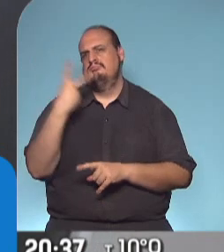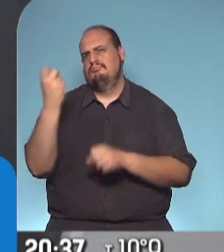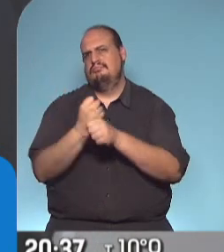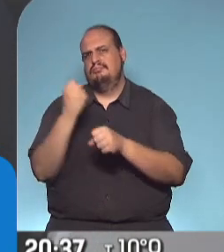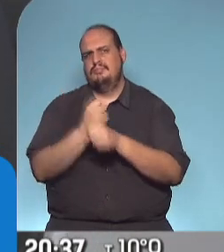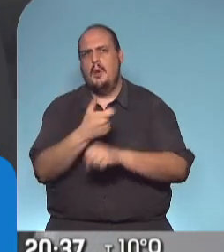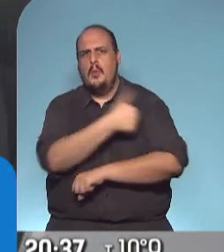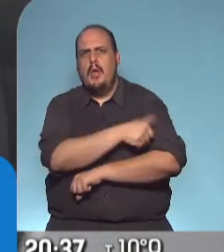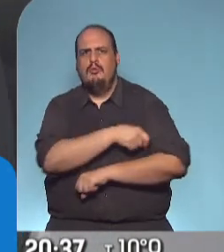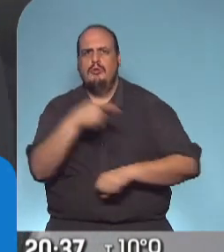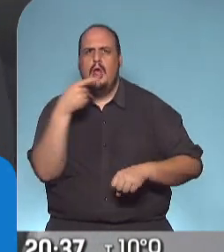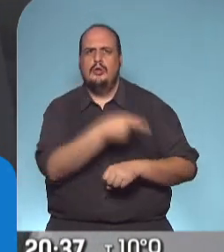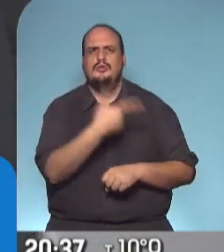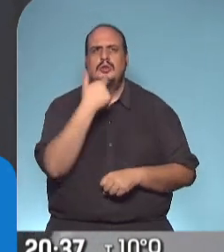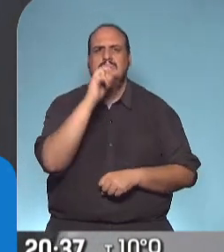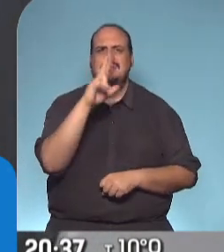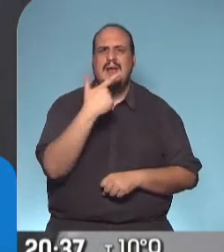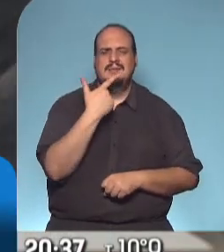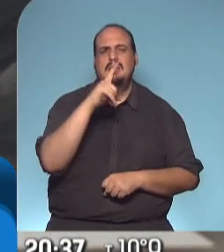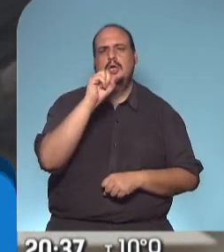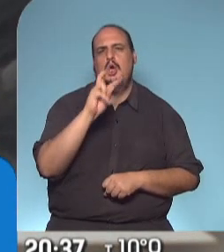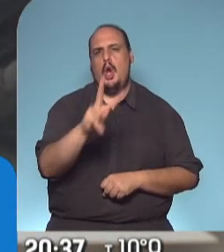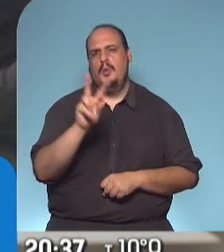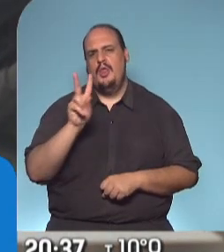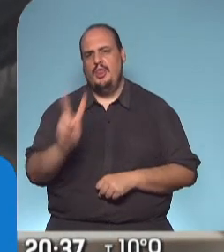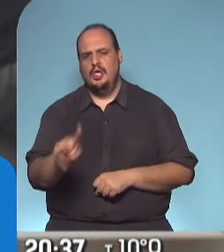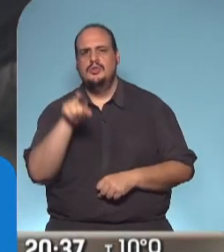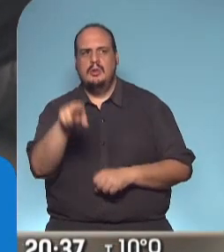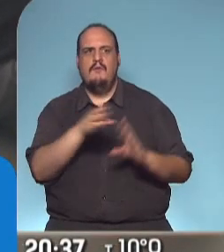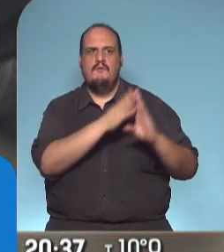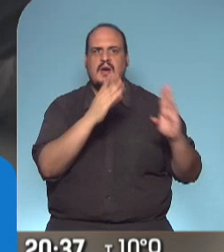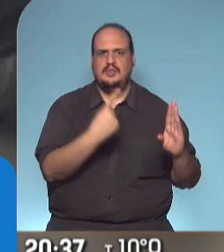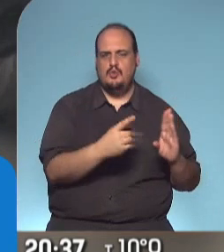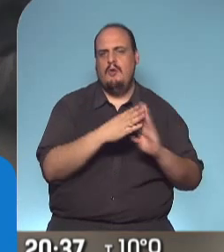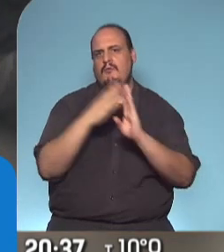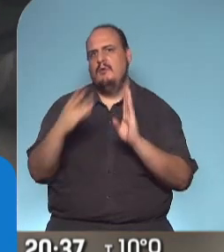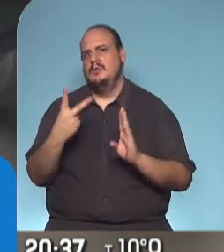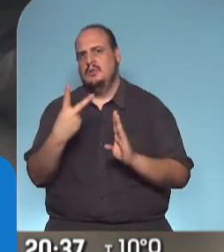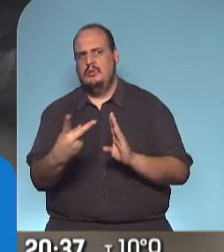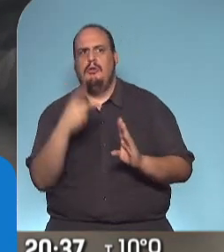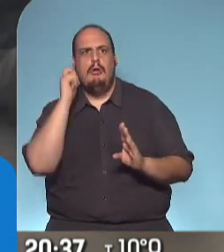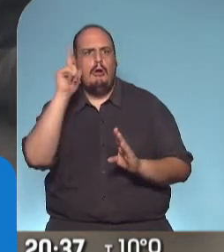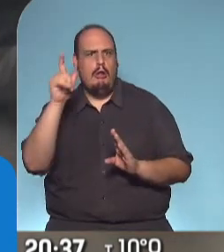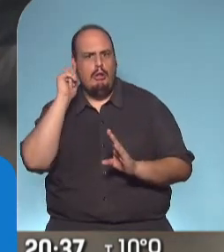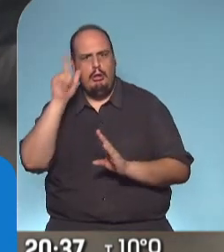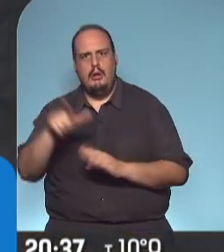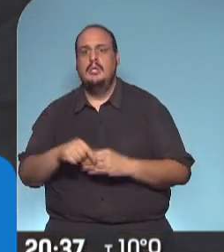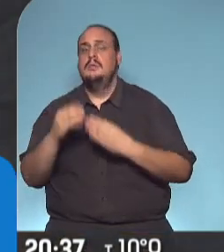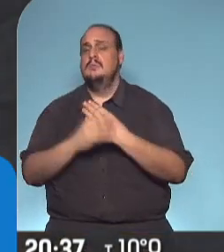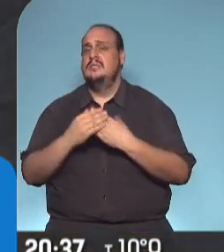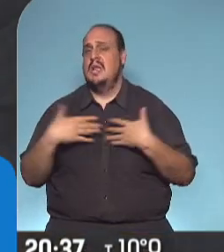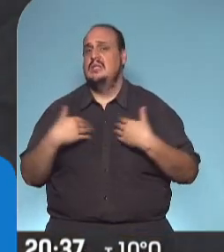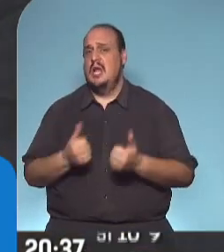mostró buenos resultados en los ensayos clínicos de fase 1 y fase 2 acompañado por el ministro de salud ginés